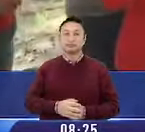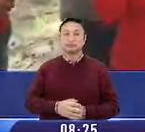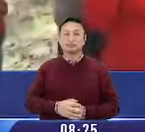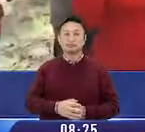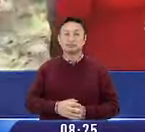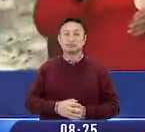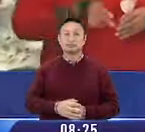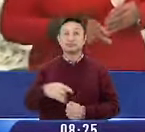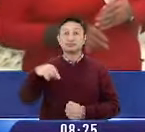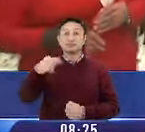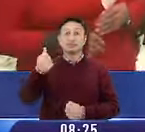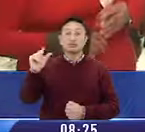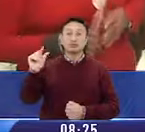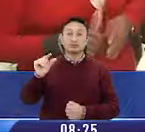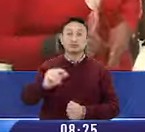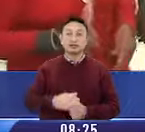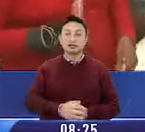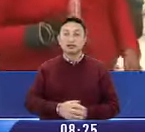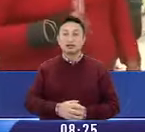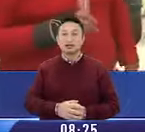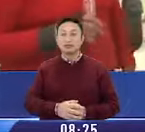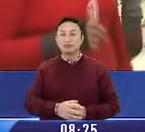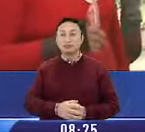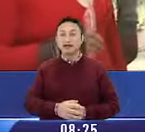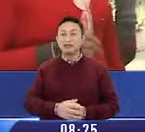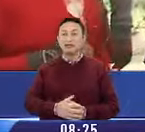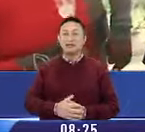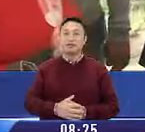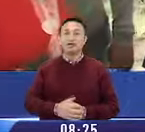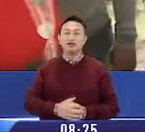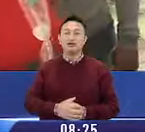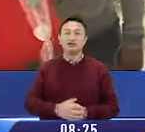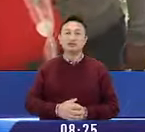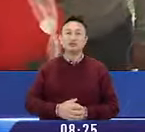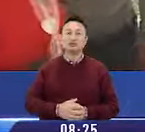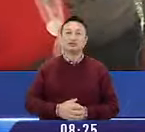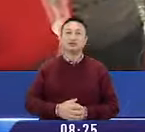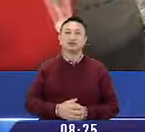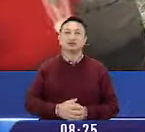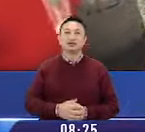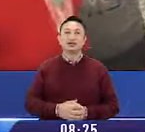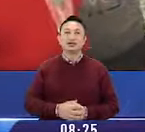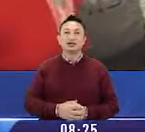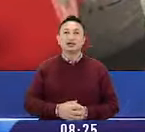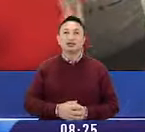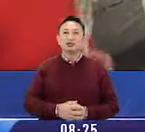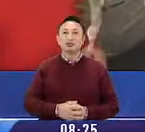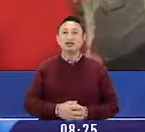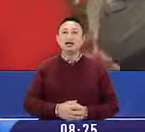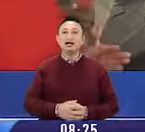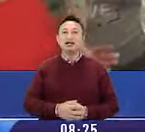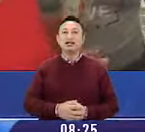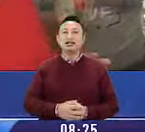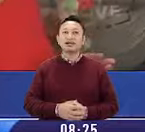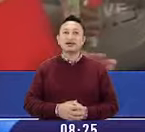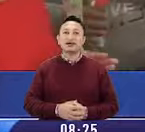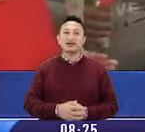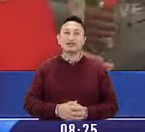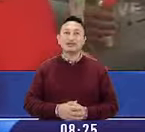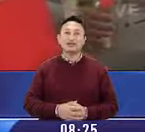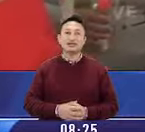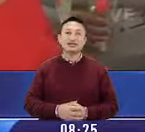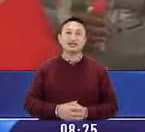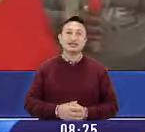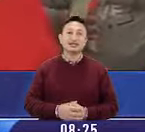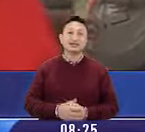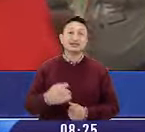espectacular promociones, mis estimados, y para que celebre aquí, le vamos a dar una botellita. Gracias, qué linda de estas mamitas. Miren ustedes, me